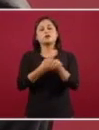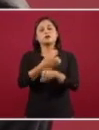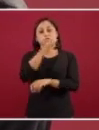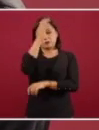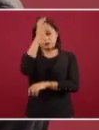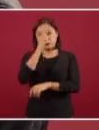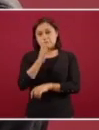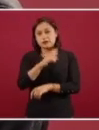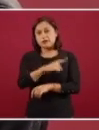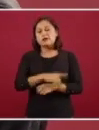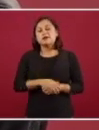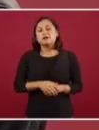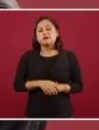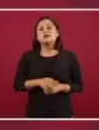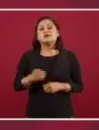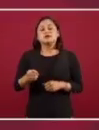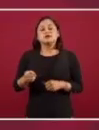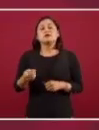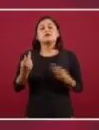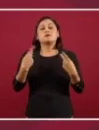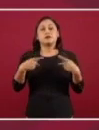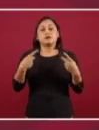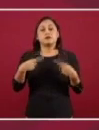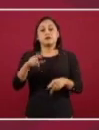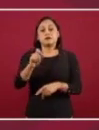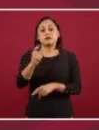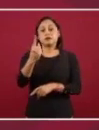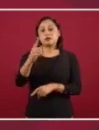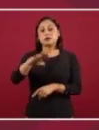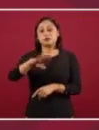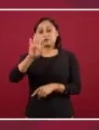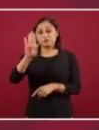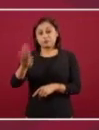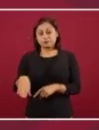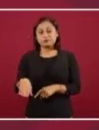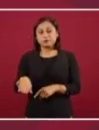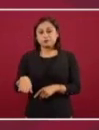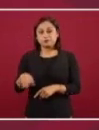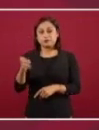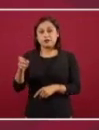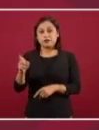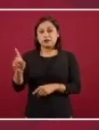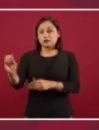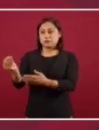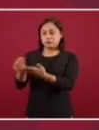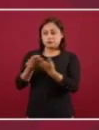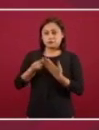y perdieron la vida 21 personas. Eso es el informe.